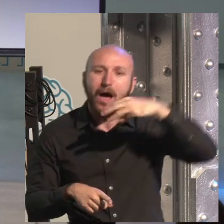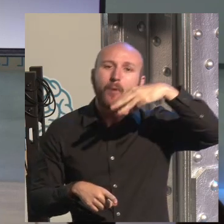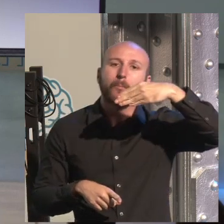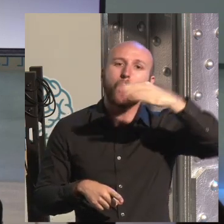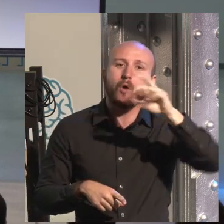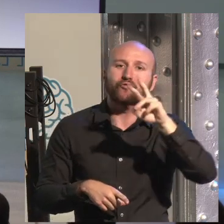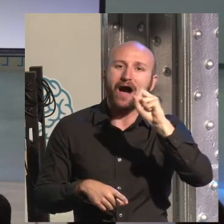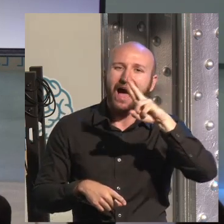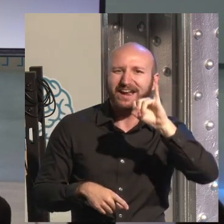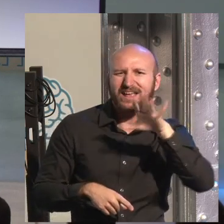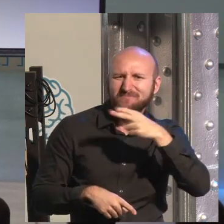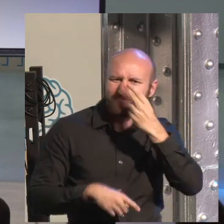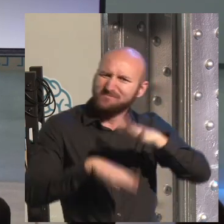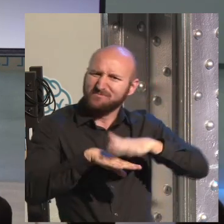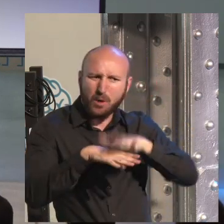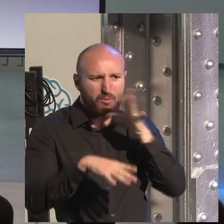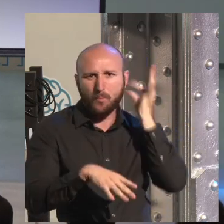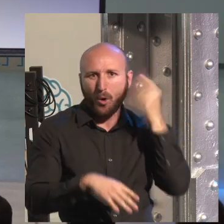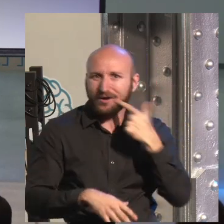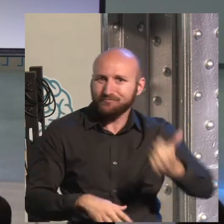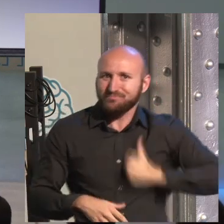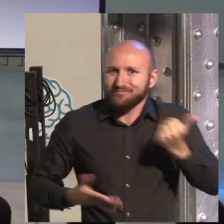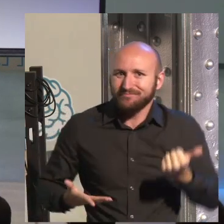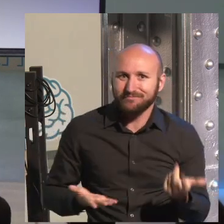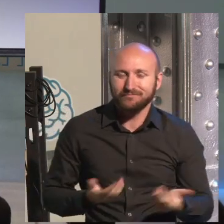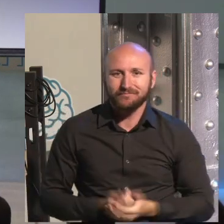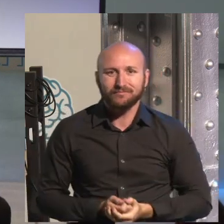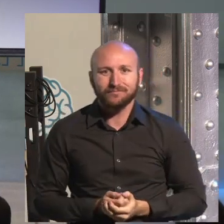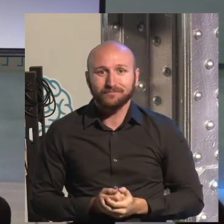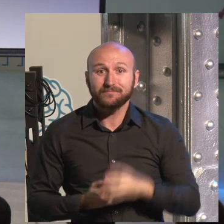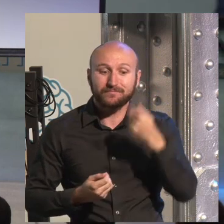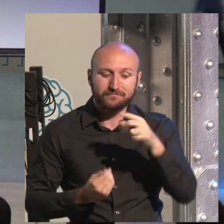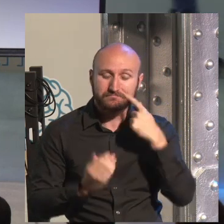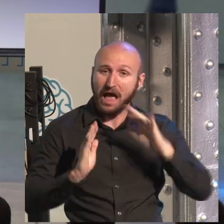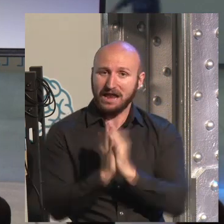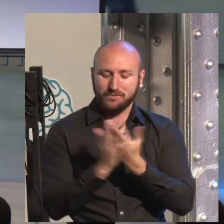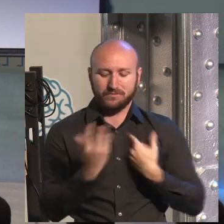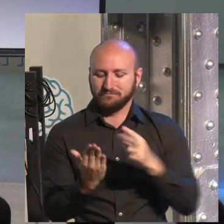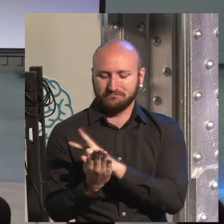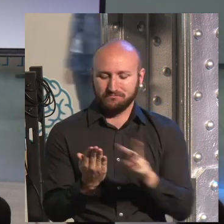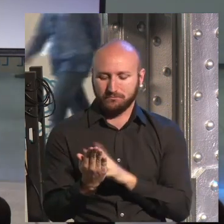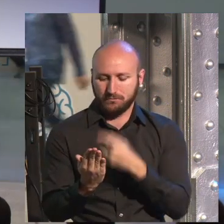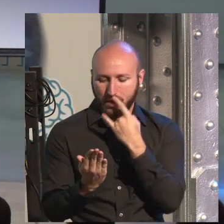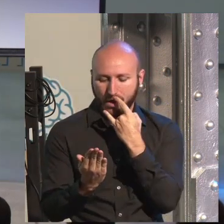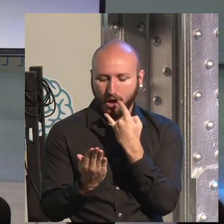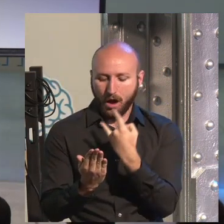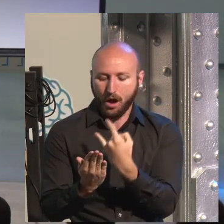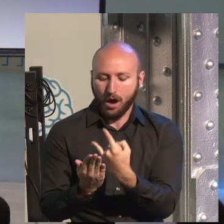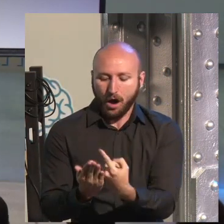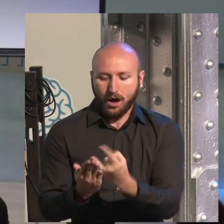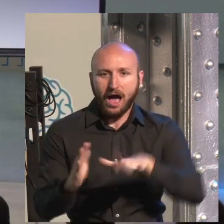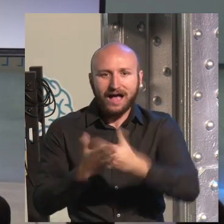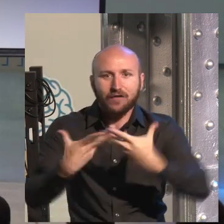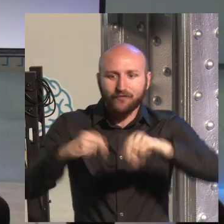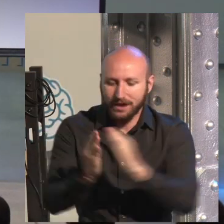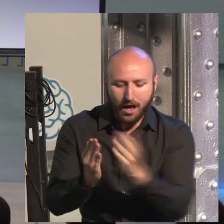Bovary? Esa señora no existió jamás, ¿no? Sin embargo, empezamos a leer el libro y no podemos dejarlo hasta que no nos enteramos de qué pasa,